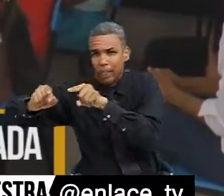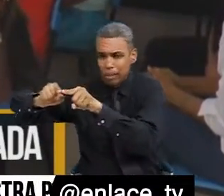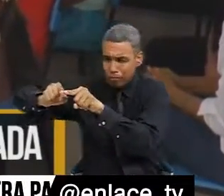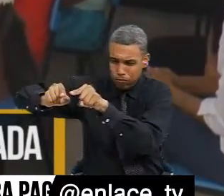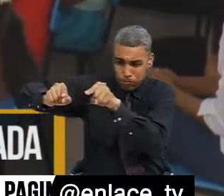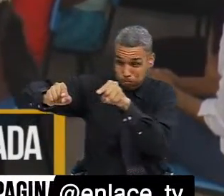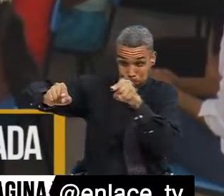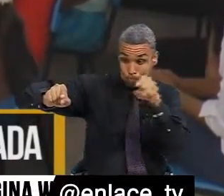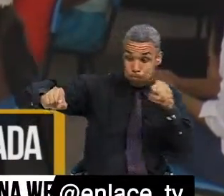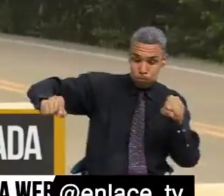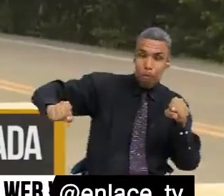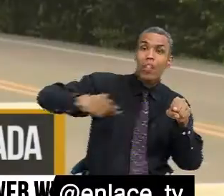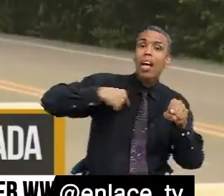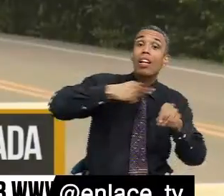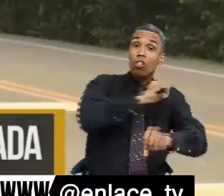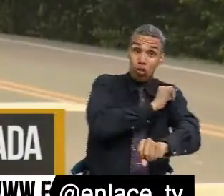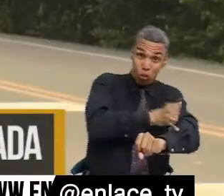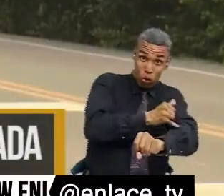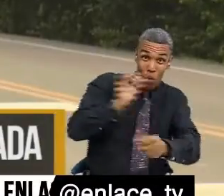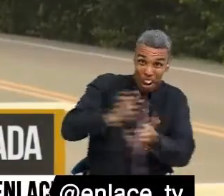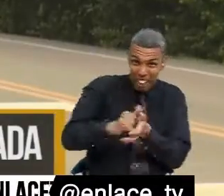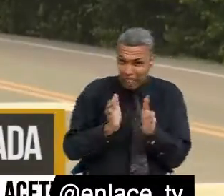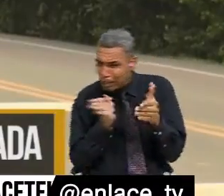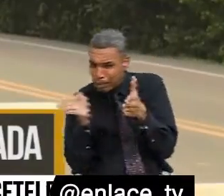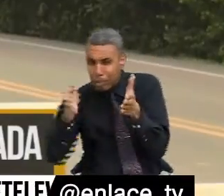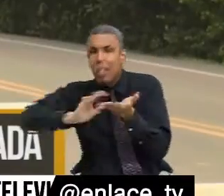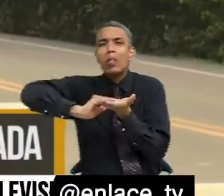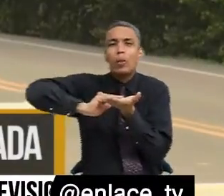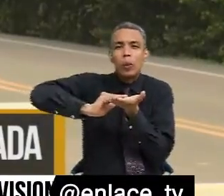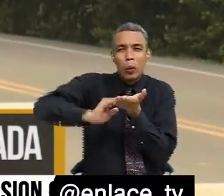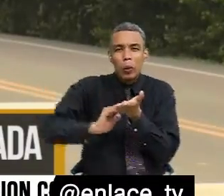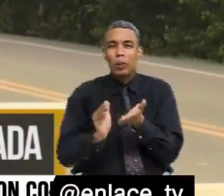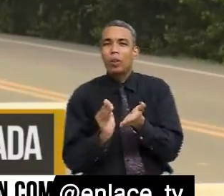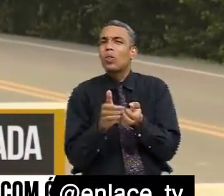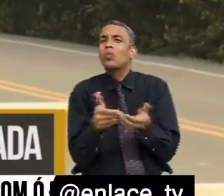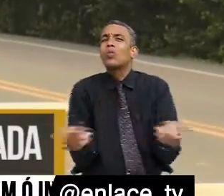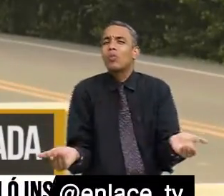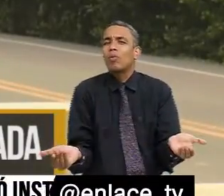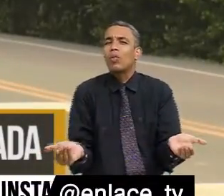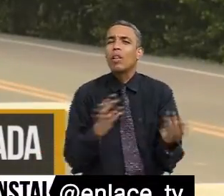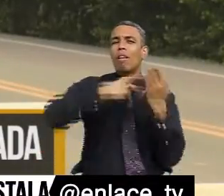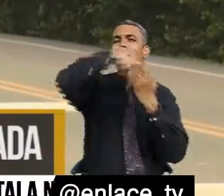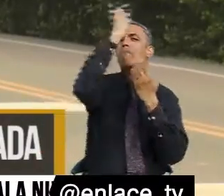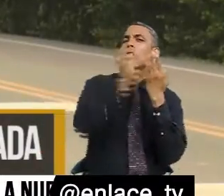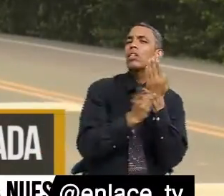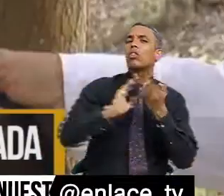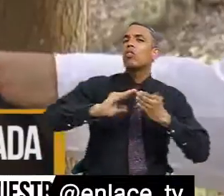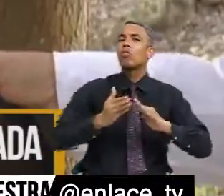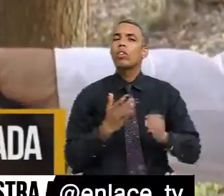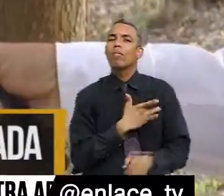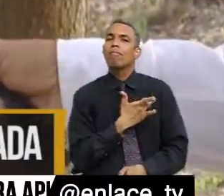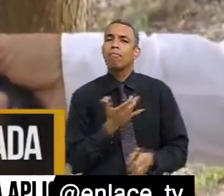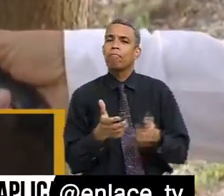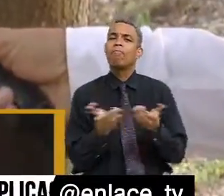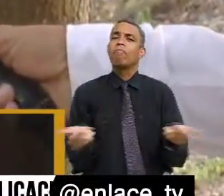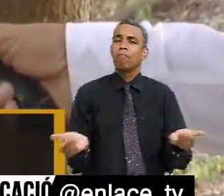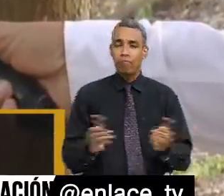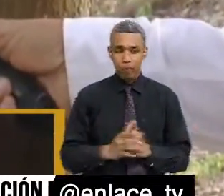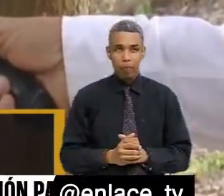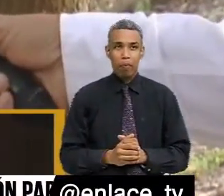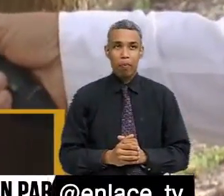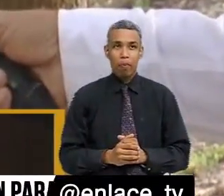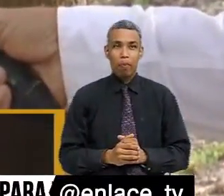el impacto ambiental. La comunidad ha respondido así en las noticias sobre lo que es este proyecto vial y su socialización. El tema a tratar aquí en